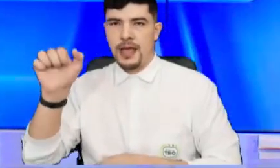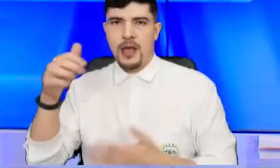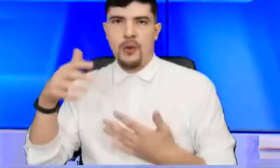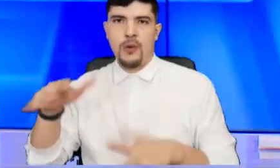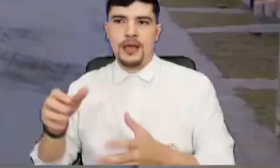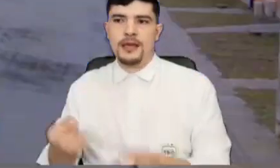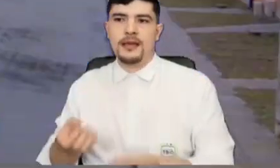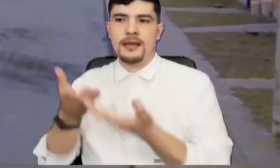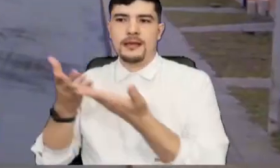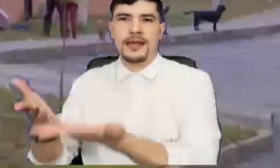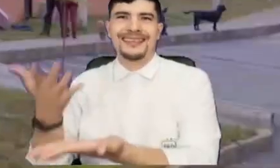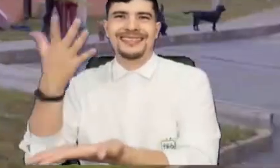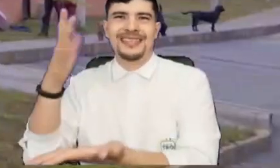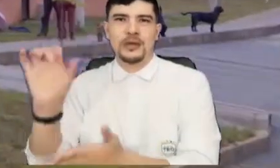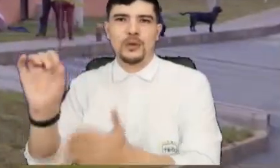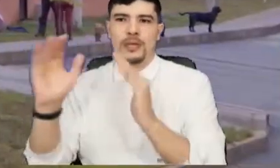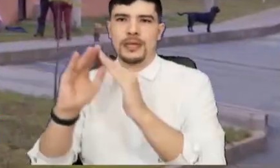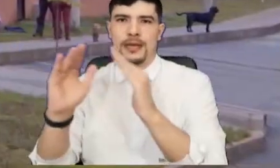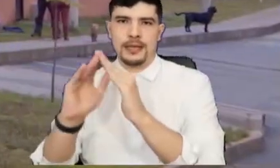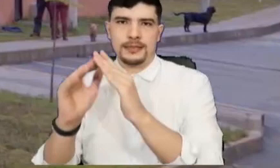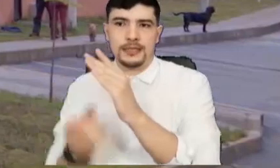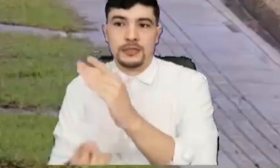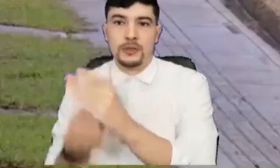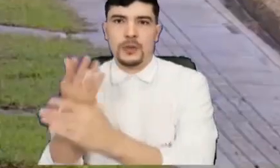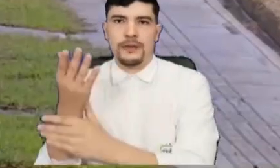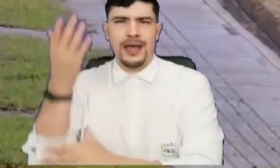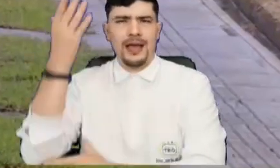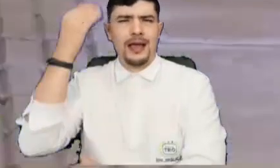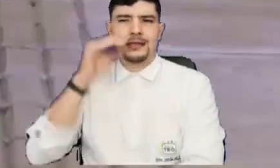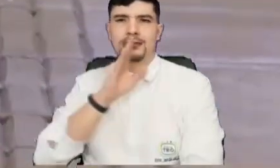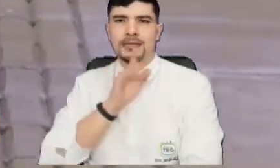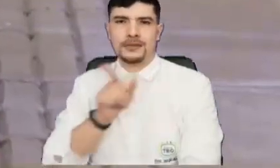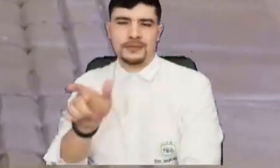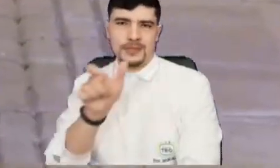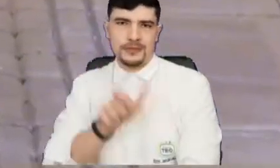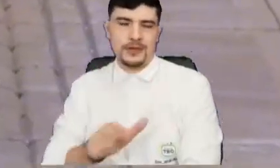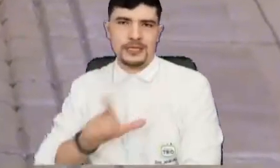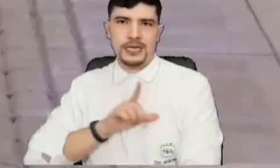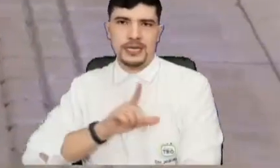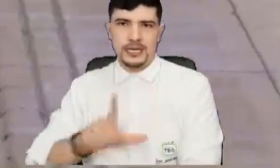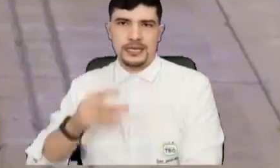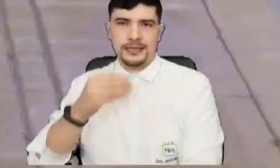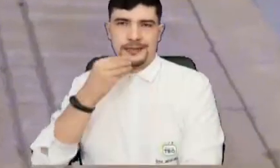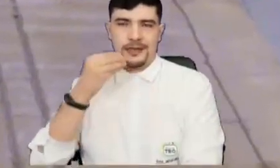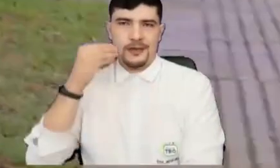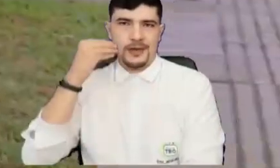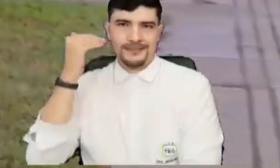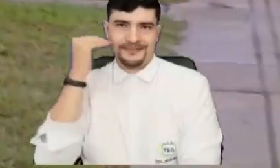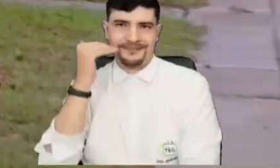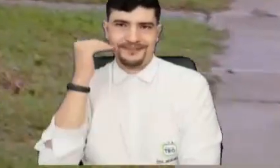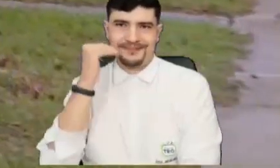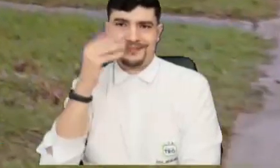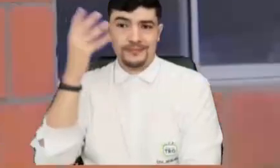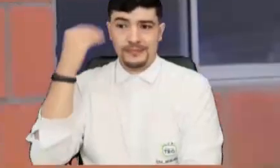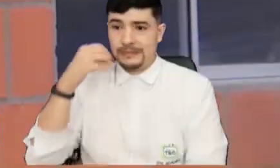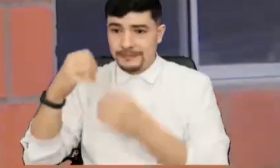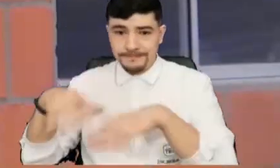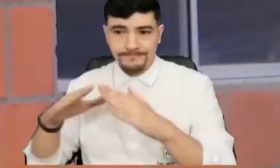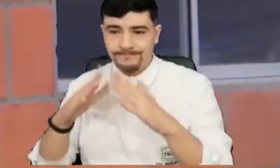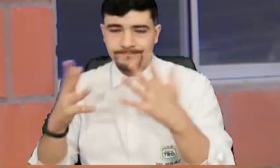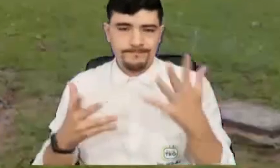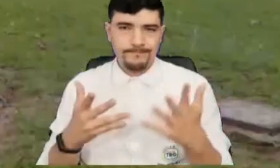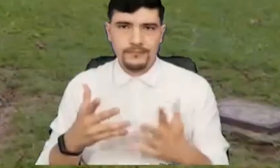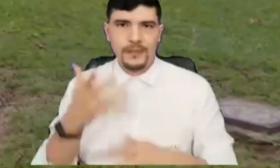propia. Bien dicen que los sueños, si se perseveran, se hacen realidad. Y esto fue lo que le sucedió a las